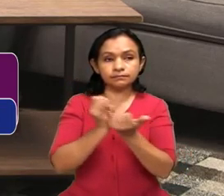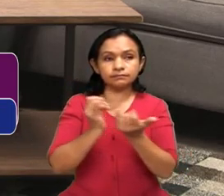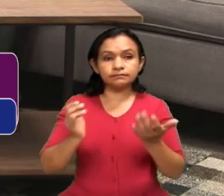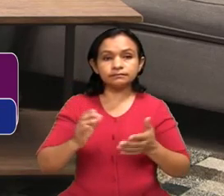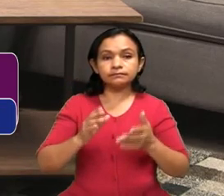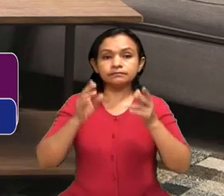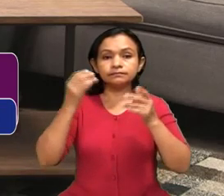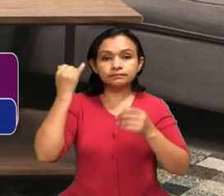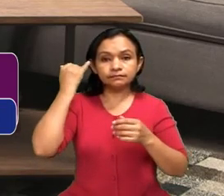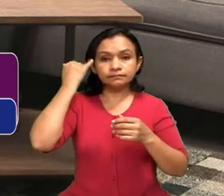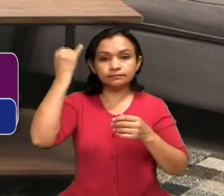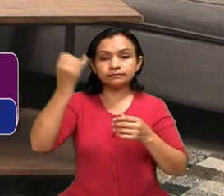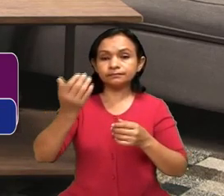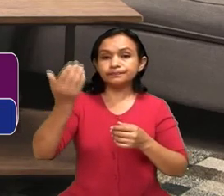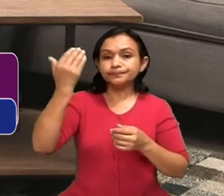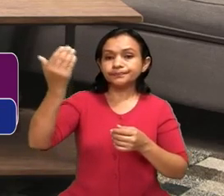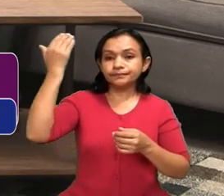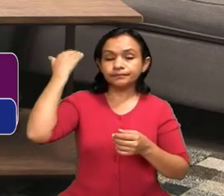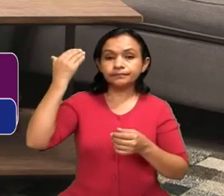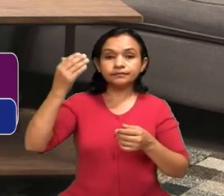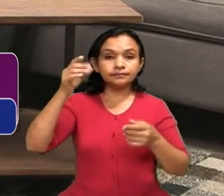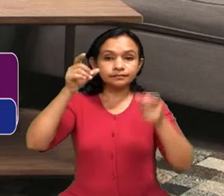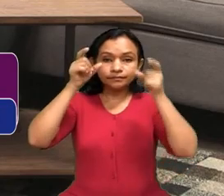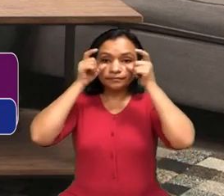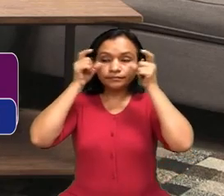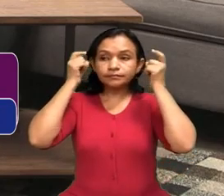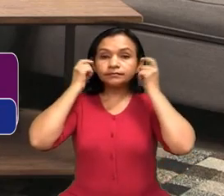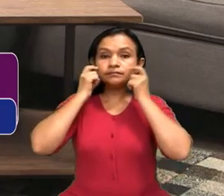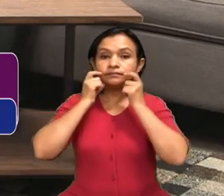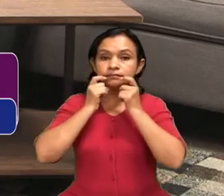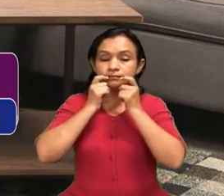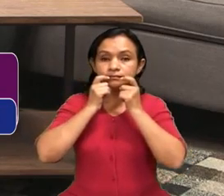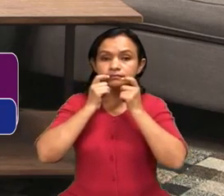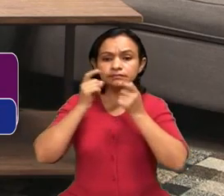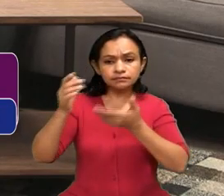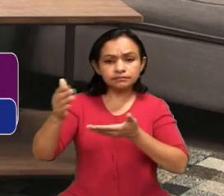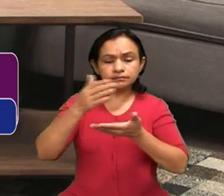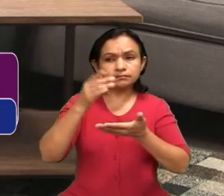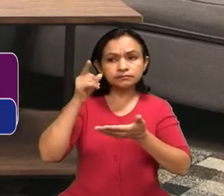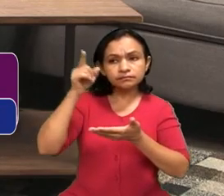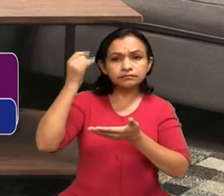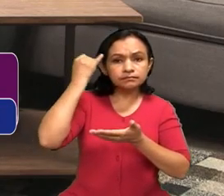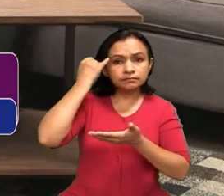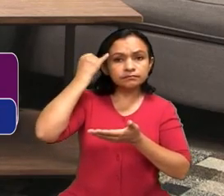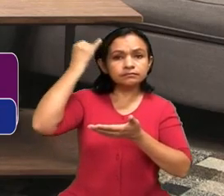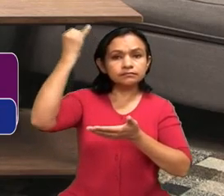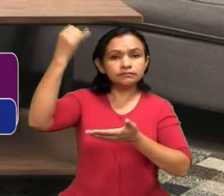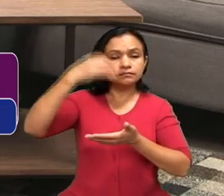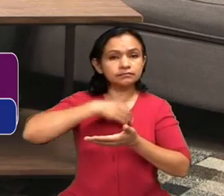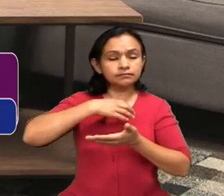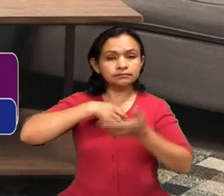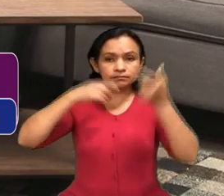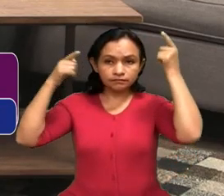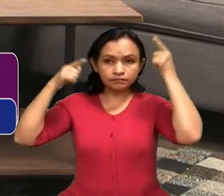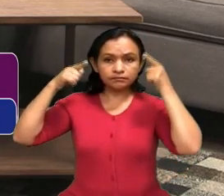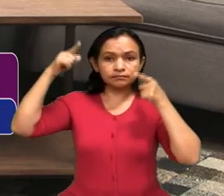los planteamientos históricos de Carlos, que era nada más que haber recogido también los planteamientos de